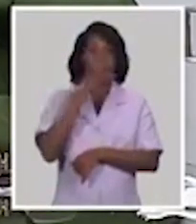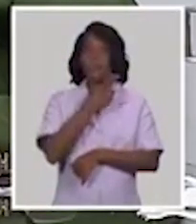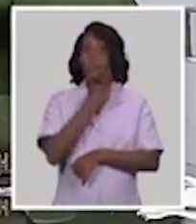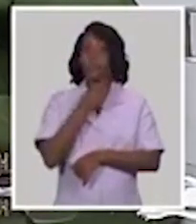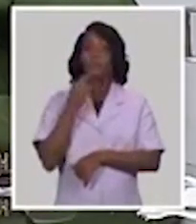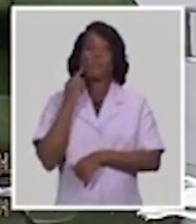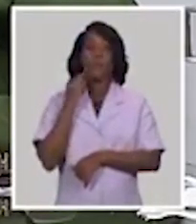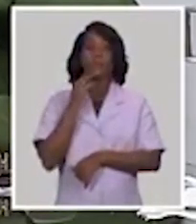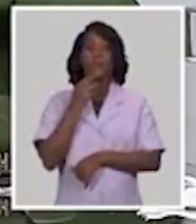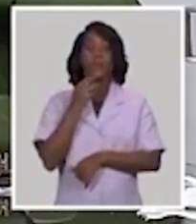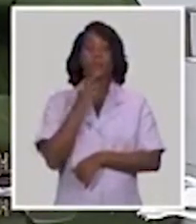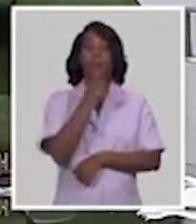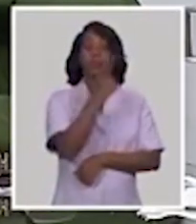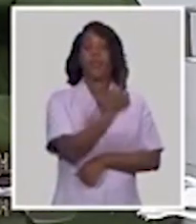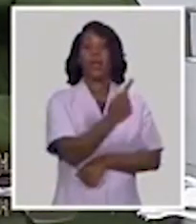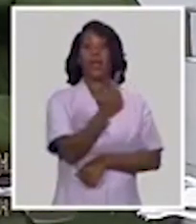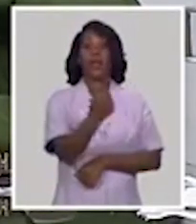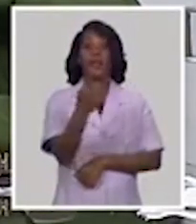Martí: